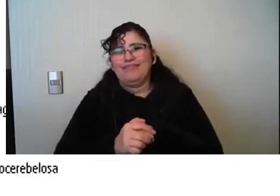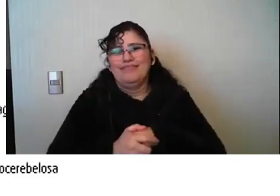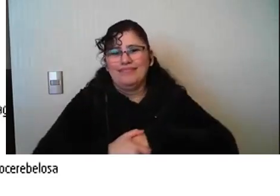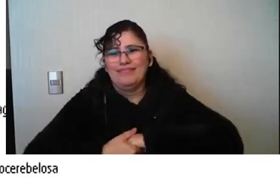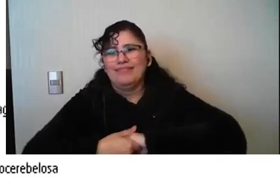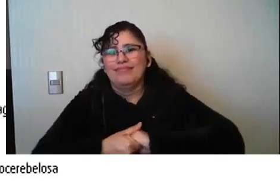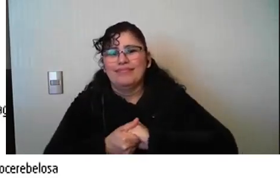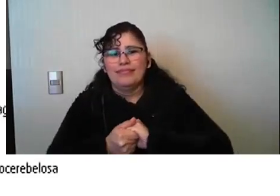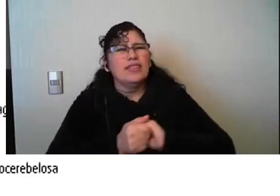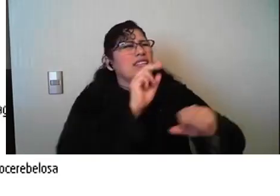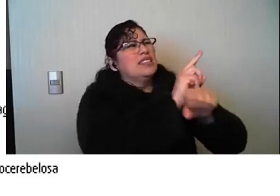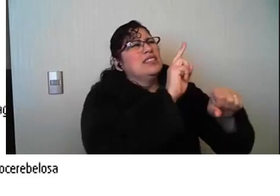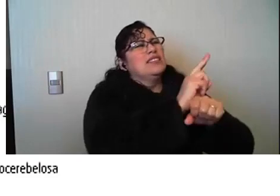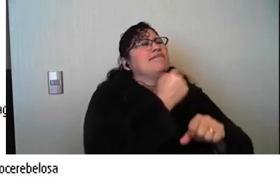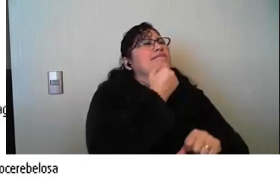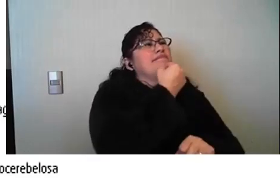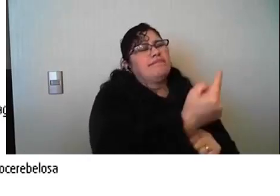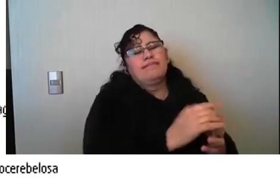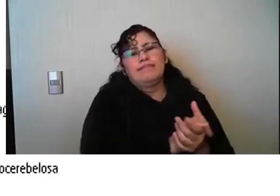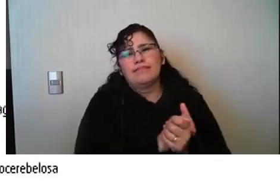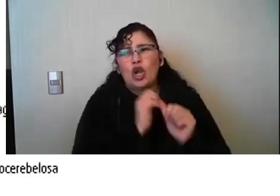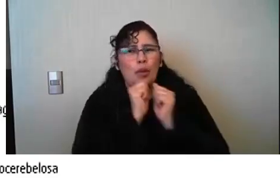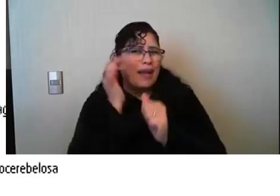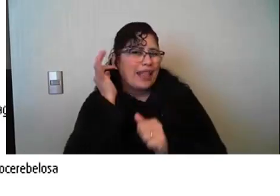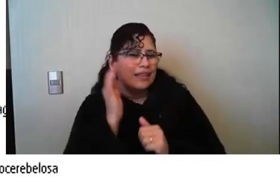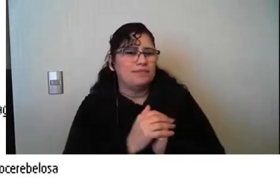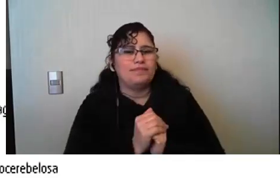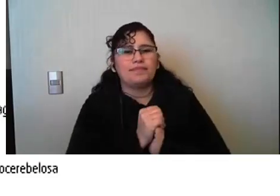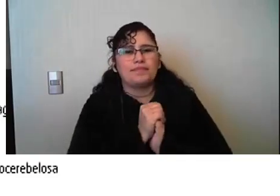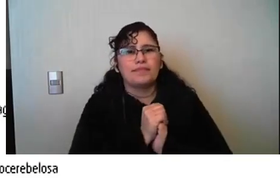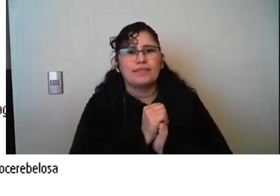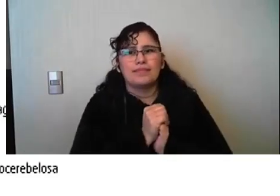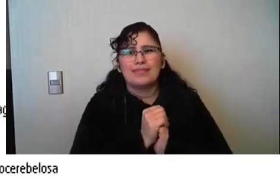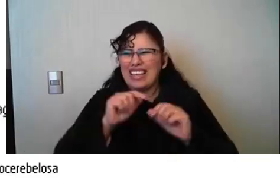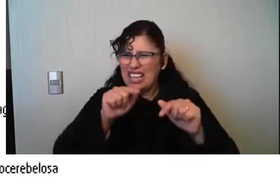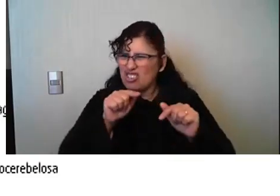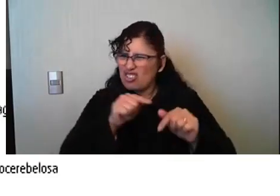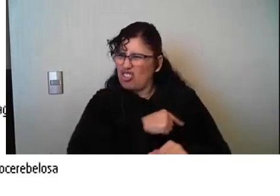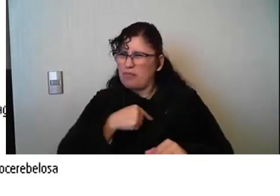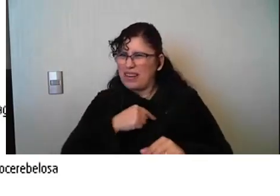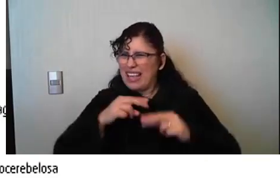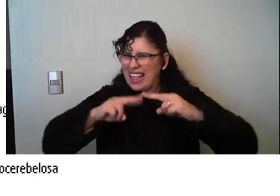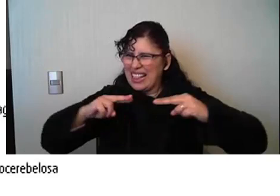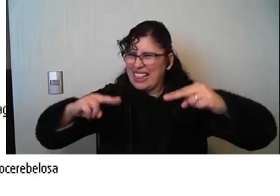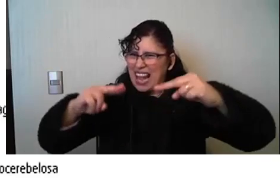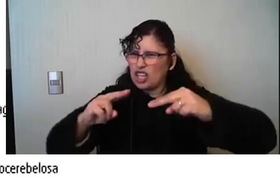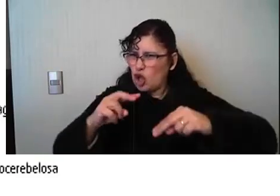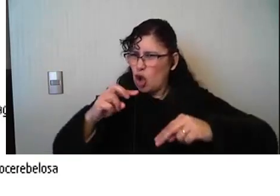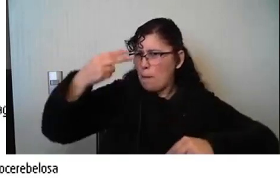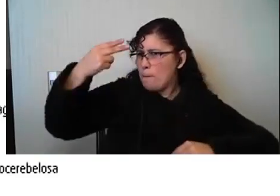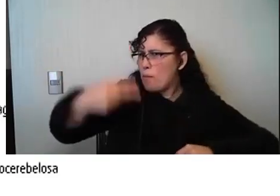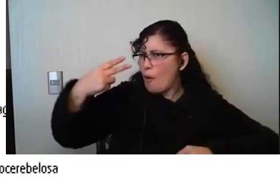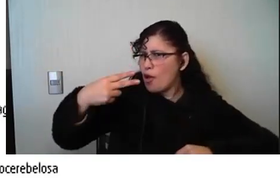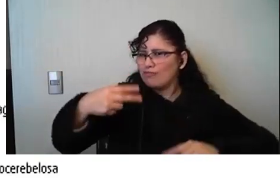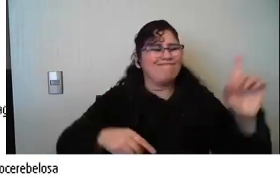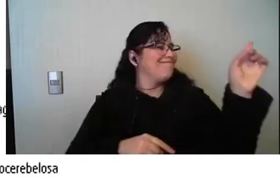Luego tenemos, Profe, dígame. ¿estos serían los tractos propios? No, los tractos propios del tronco